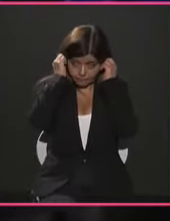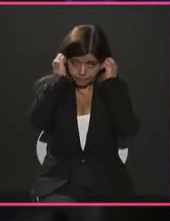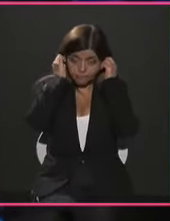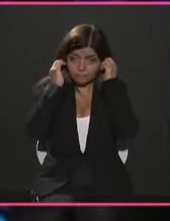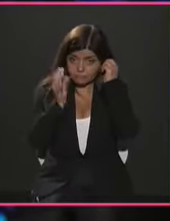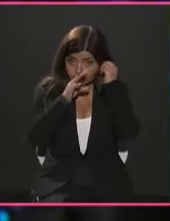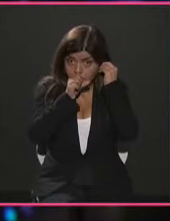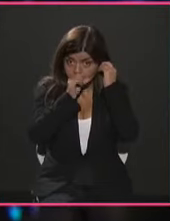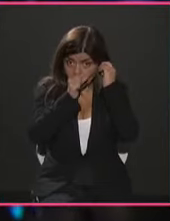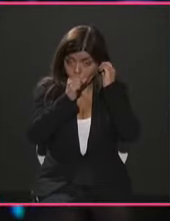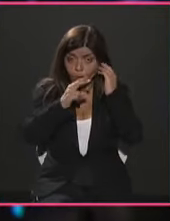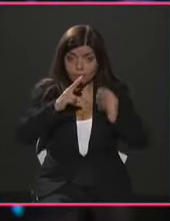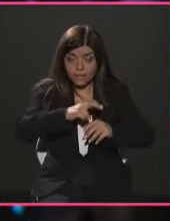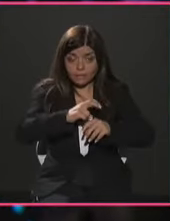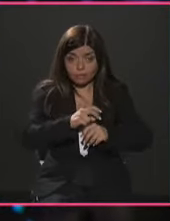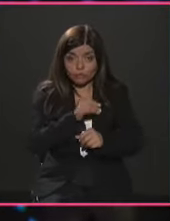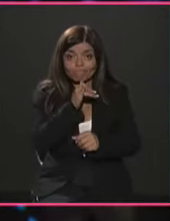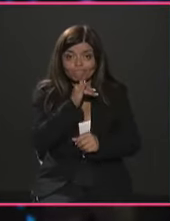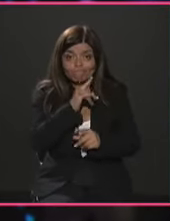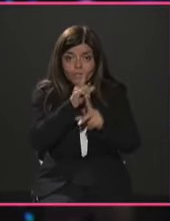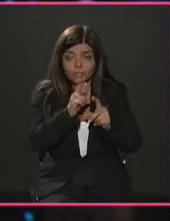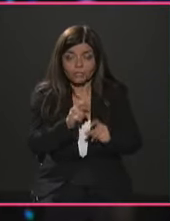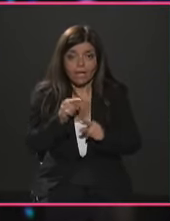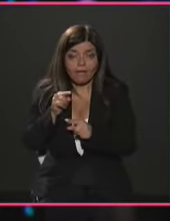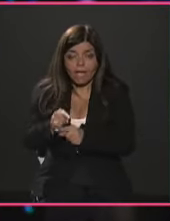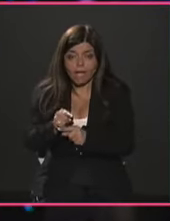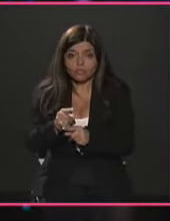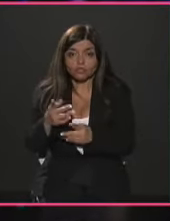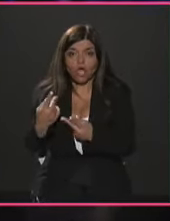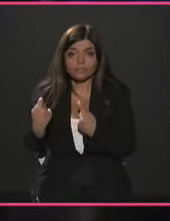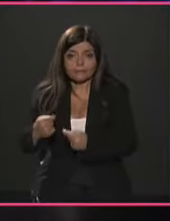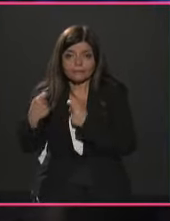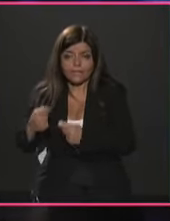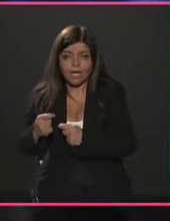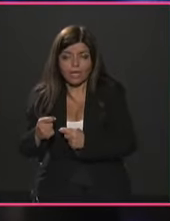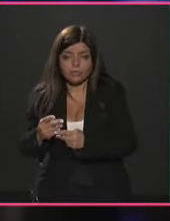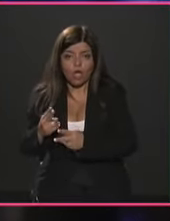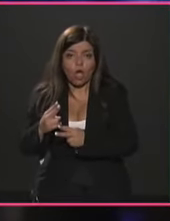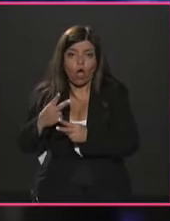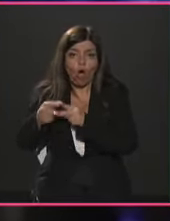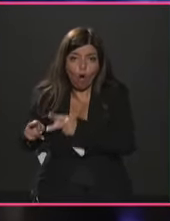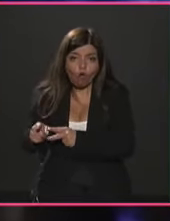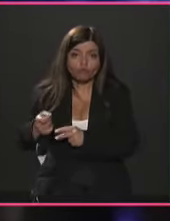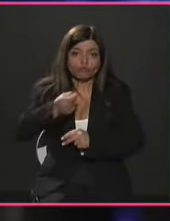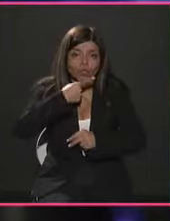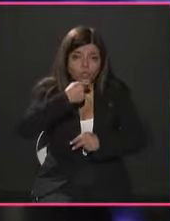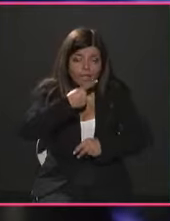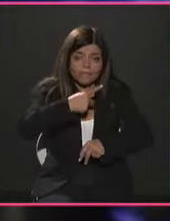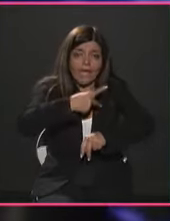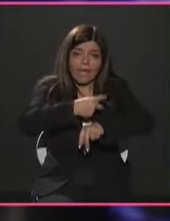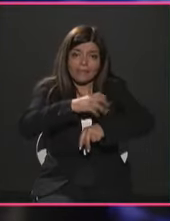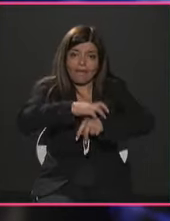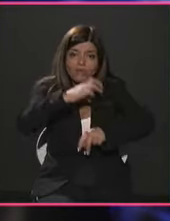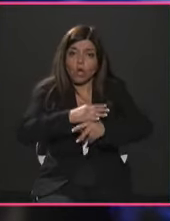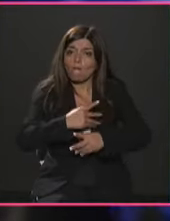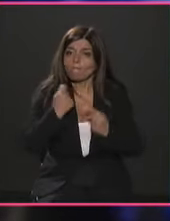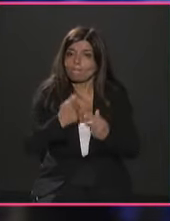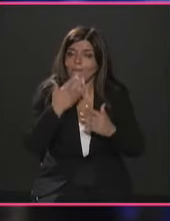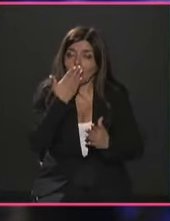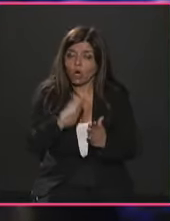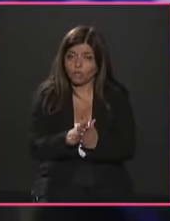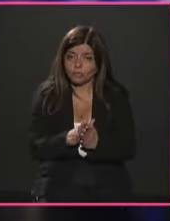estas infecciones Y a medida que nosotros podemos intentar crear un tratamiento antibiótico mucho más eficiente en esta